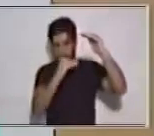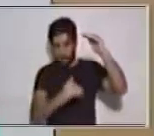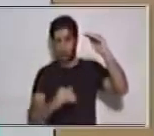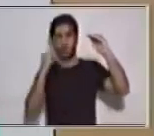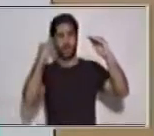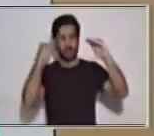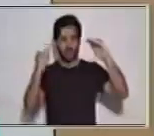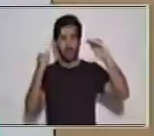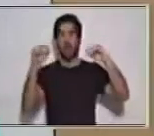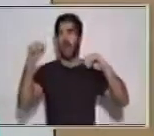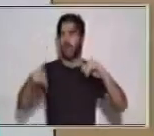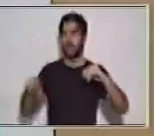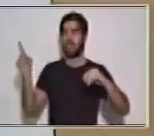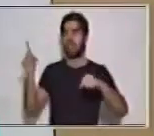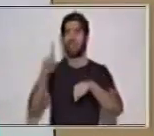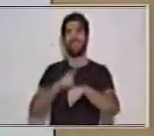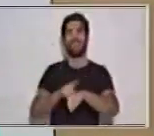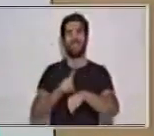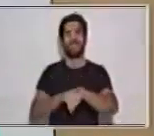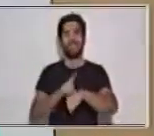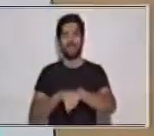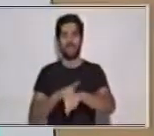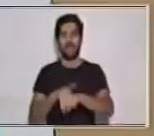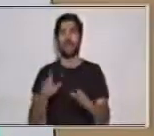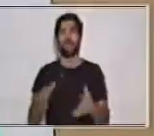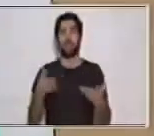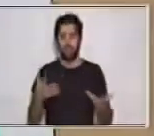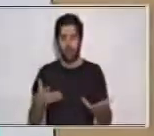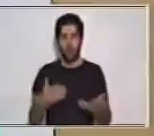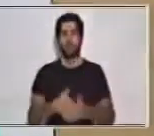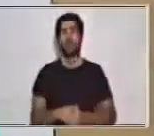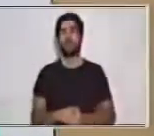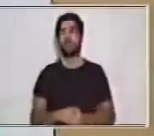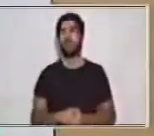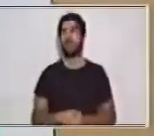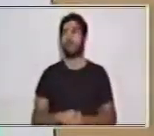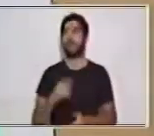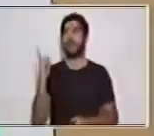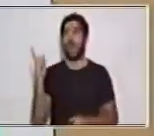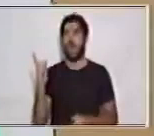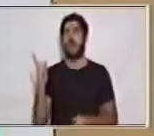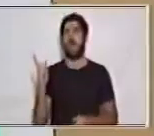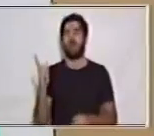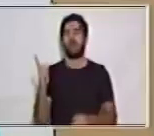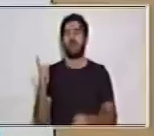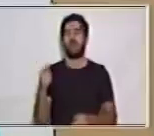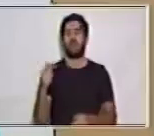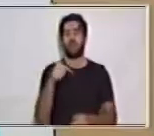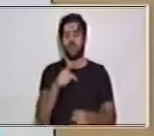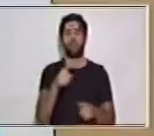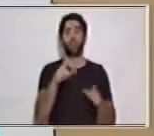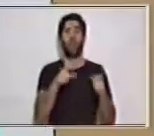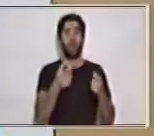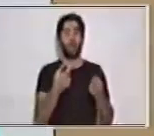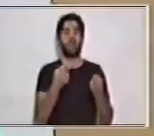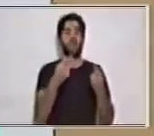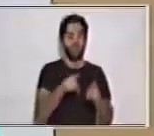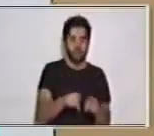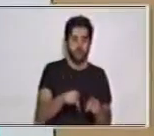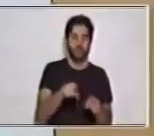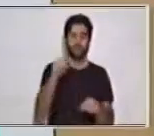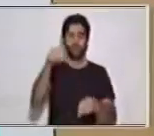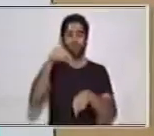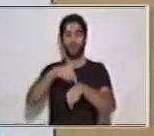ideas. En el caso de los conectores de temporalidad, es ya debido a sucesos o en